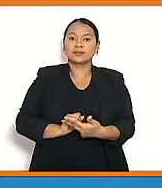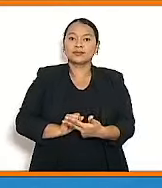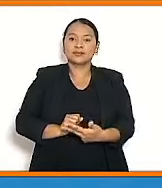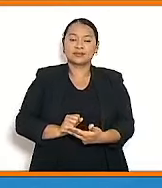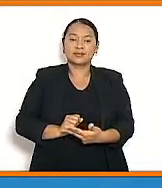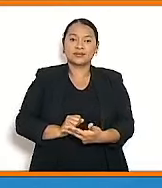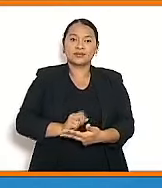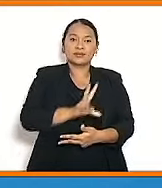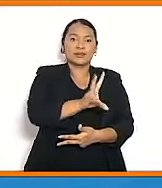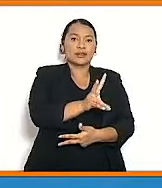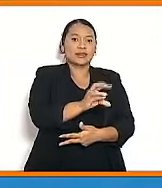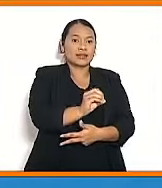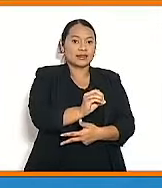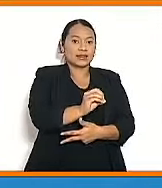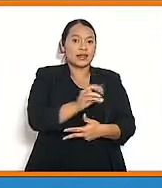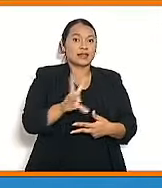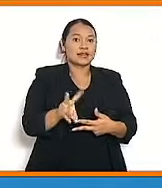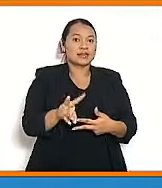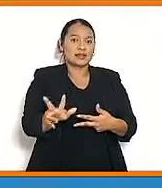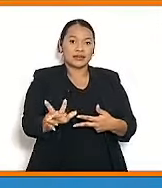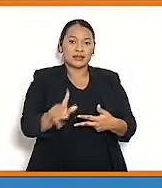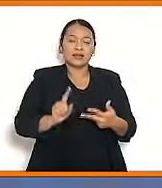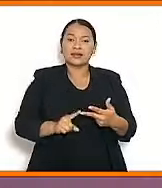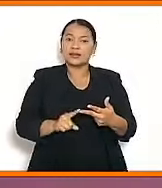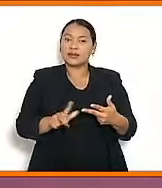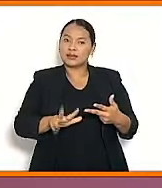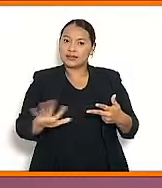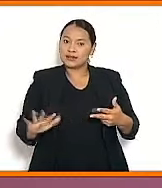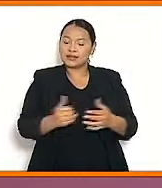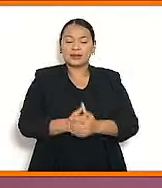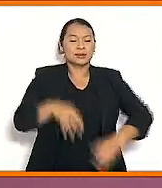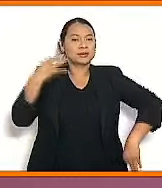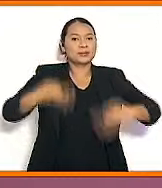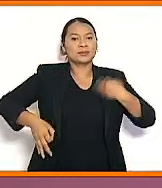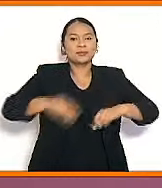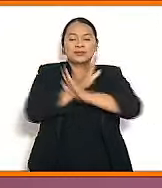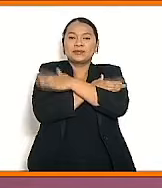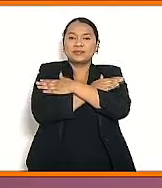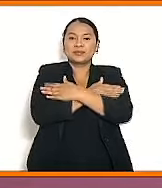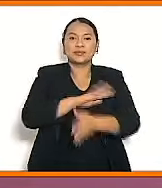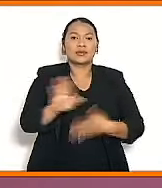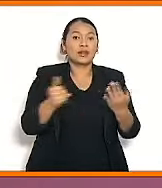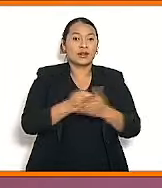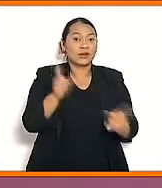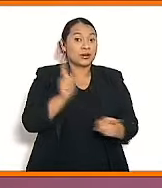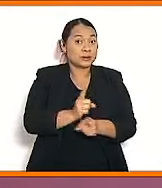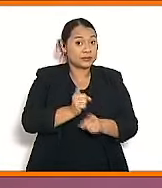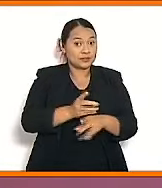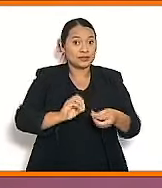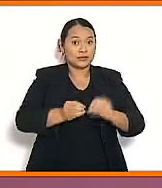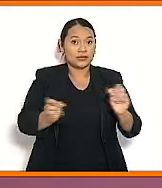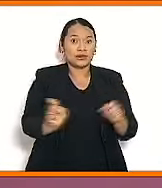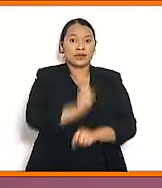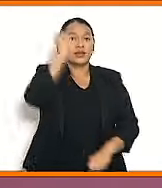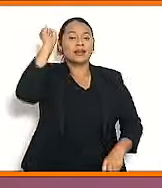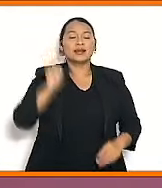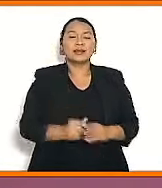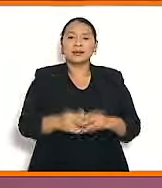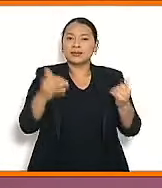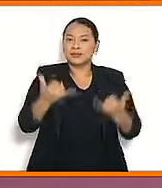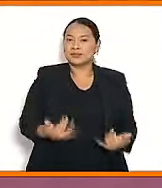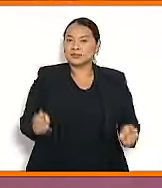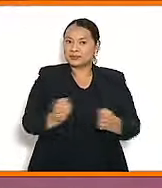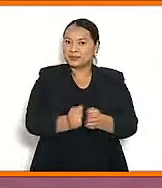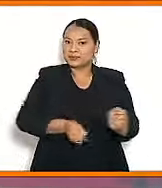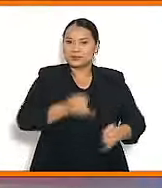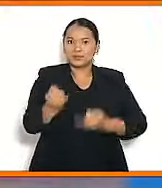ganadores. 70, 73 y 35. Muchas felicidades a los que pegaron y ganaron. Ahora sí, acompáñenme a ganar a